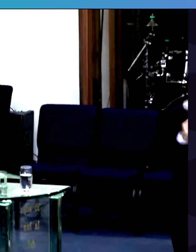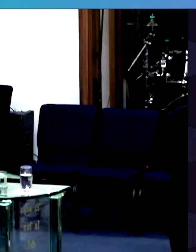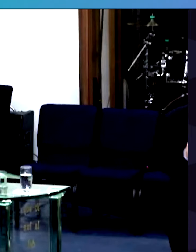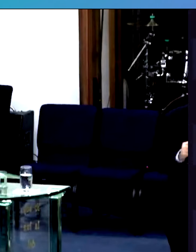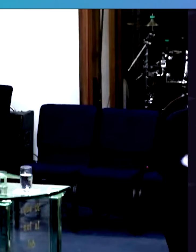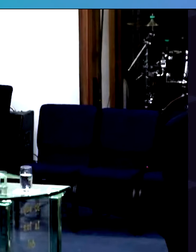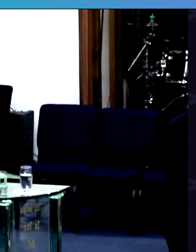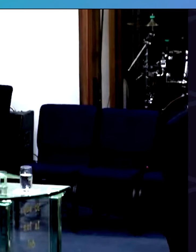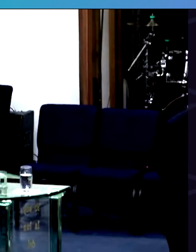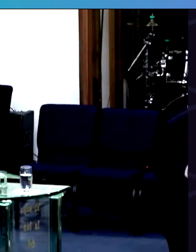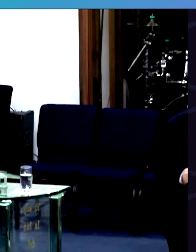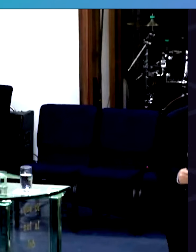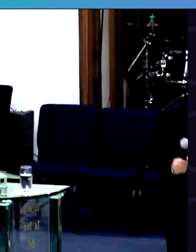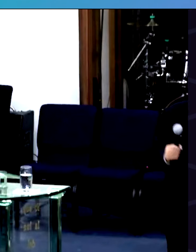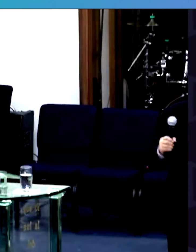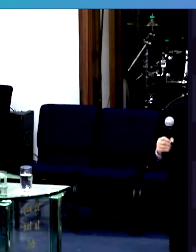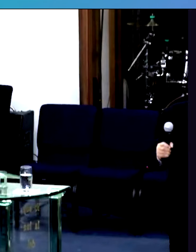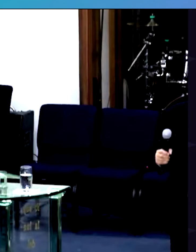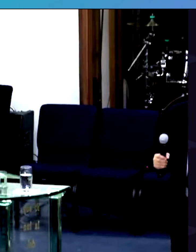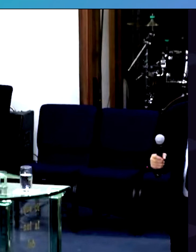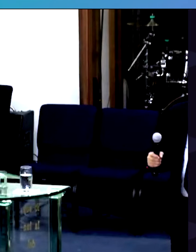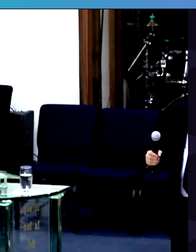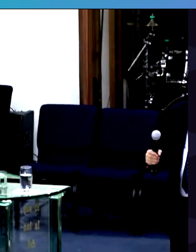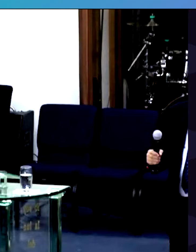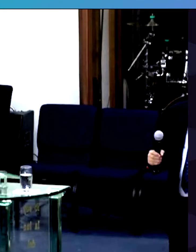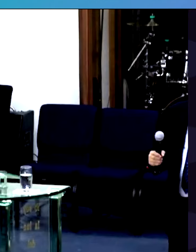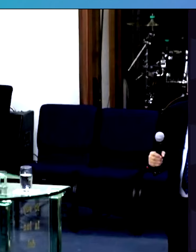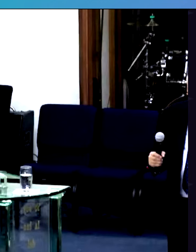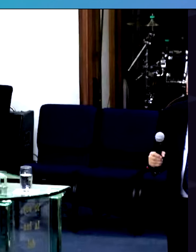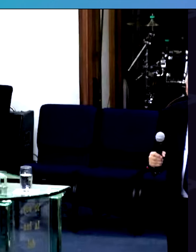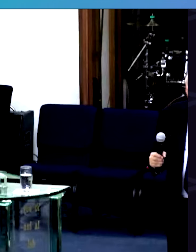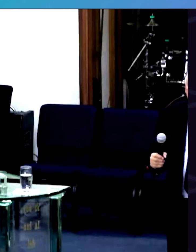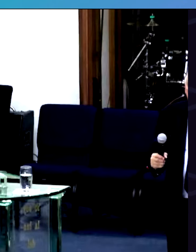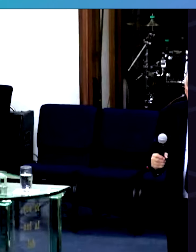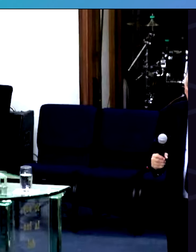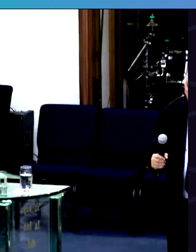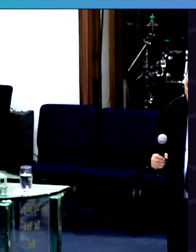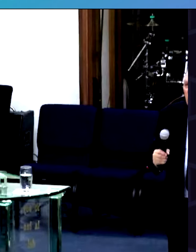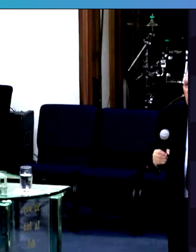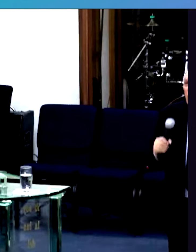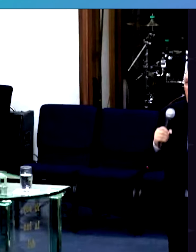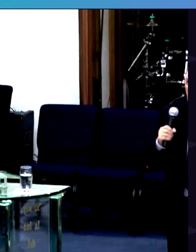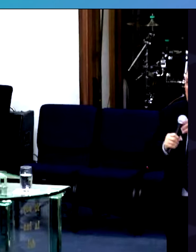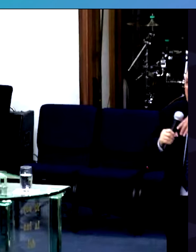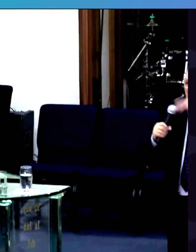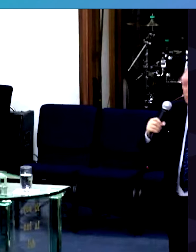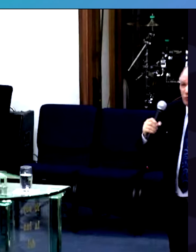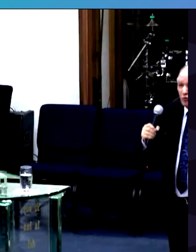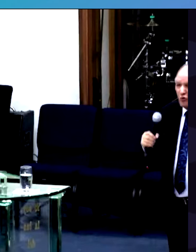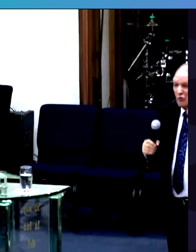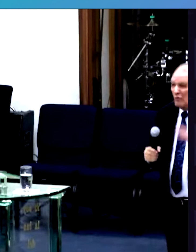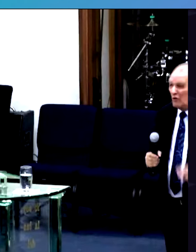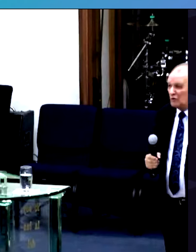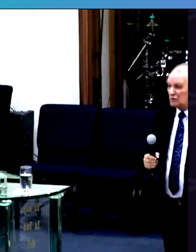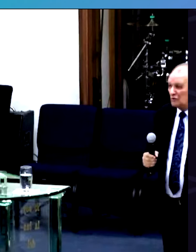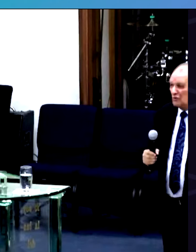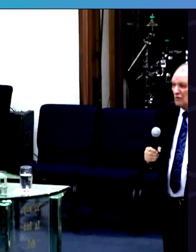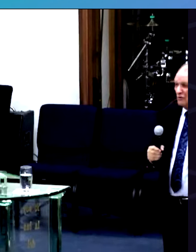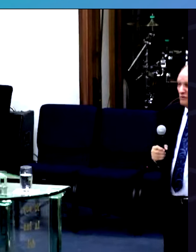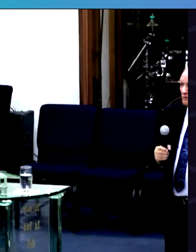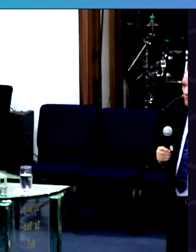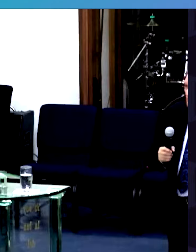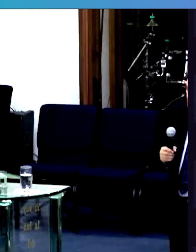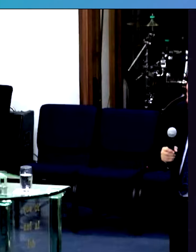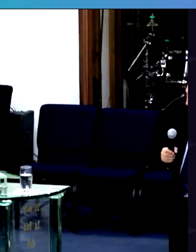alejarnos de Dios. Hay veces una mujer dijo que voy a entregar el cargo. El pastor le dijo, listo, allí se lo entrega a Dios orando. Ya se fue para el